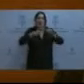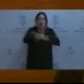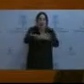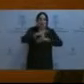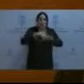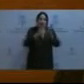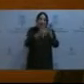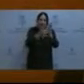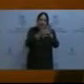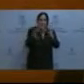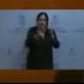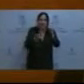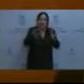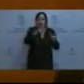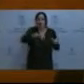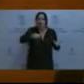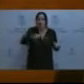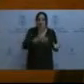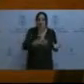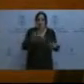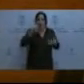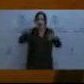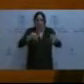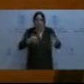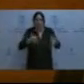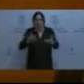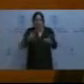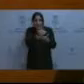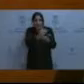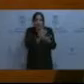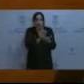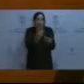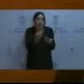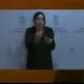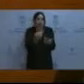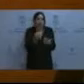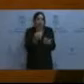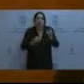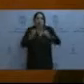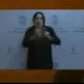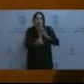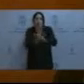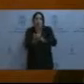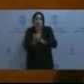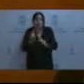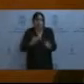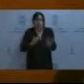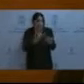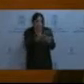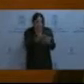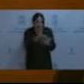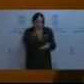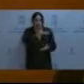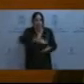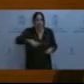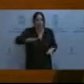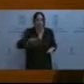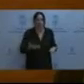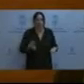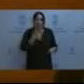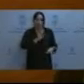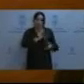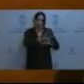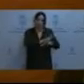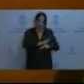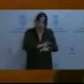de la leche? ¿Dónde un seguro de rentas o un simple buzón de incidencias, como se le pedía? ¿Dónde está, señora